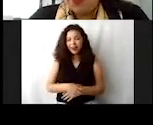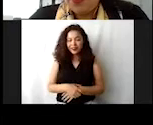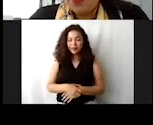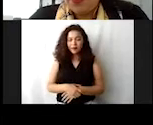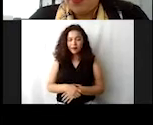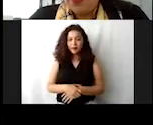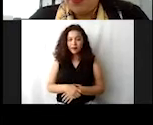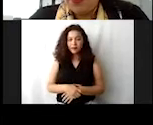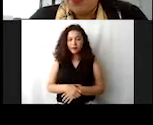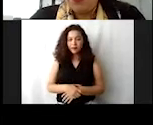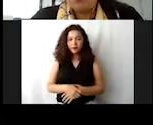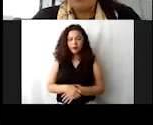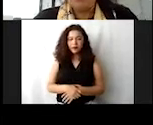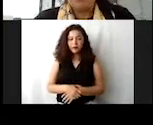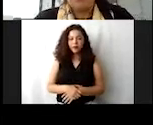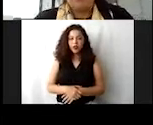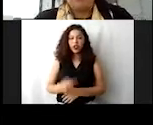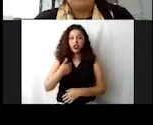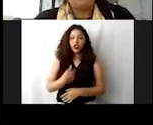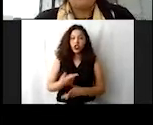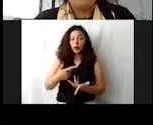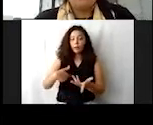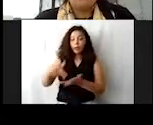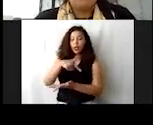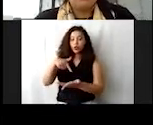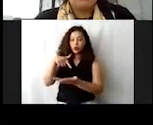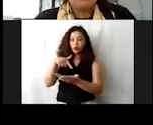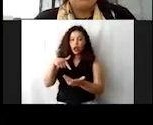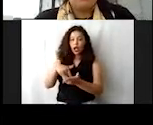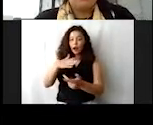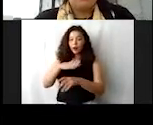pues, ¿cómo registrar mi domicilio fiscal ante el SAT?